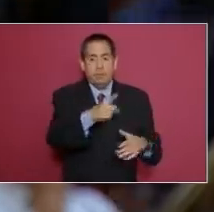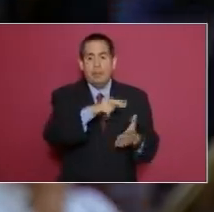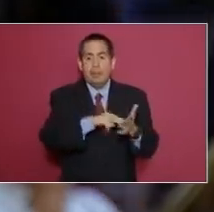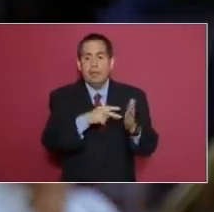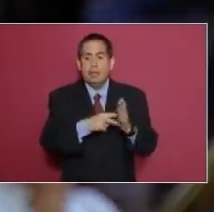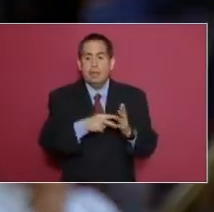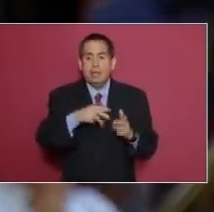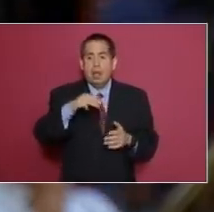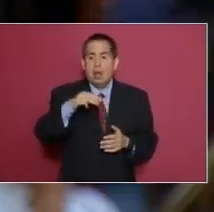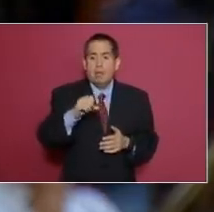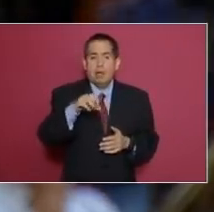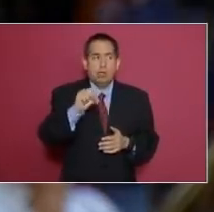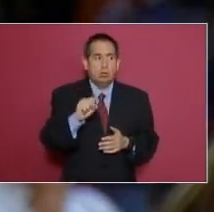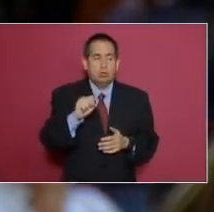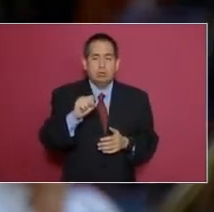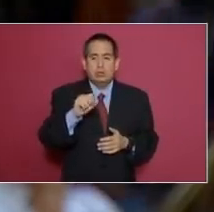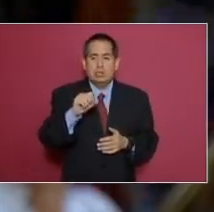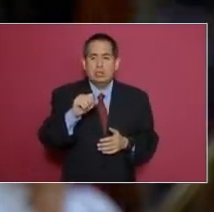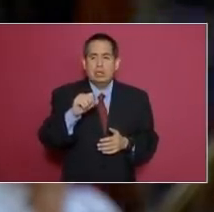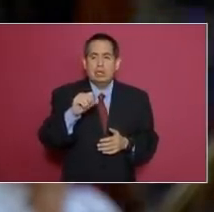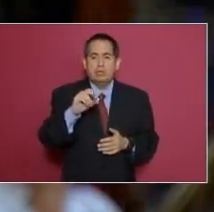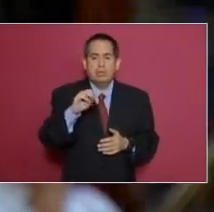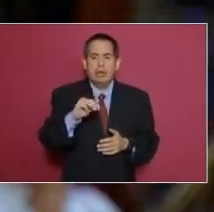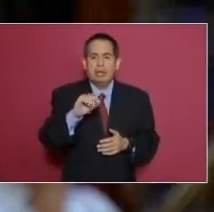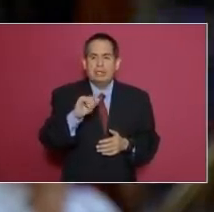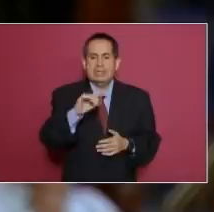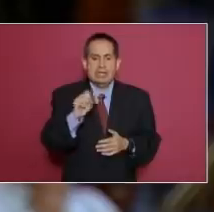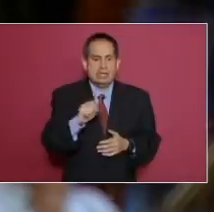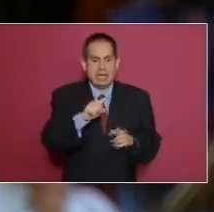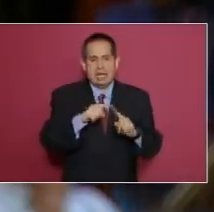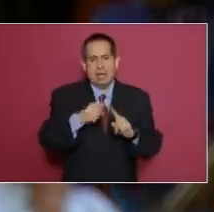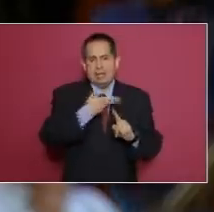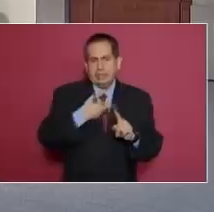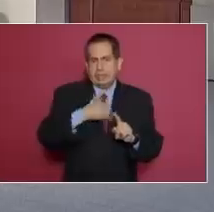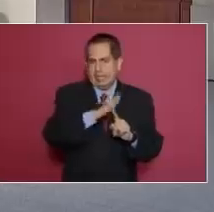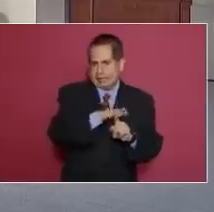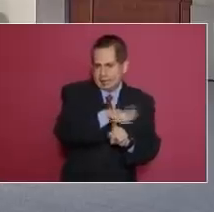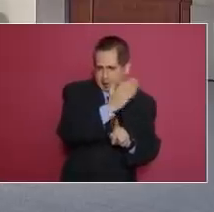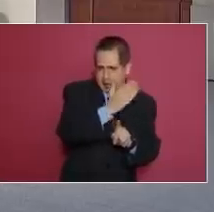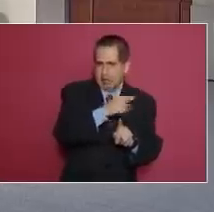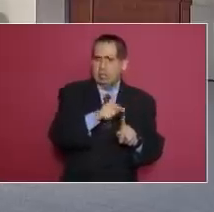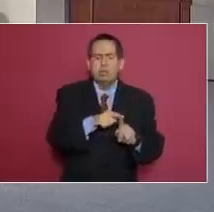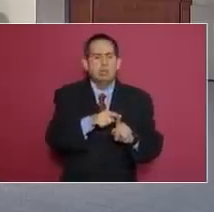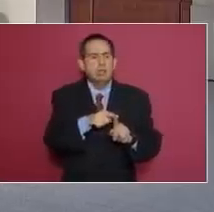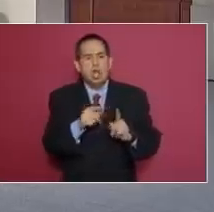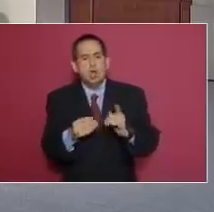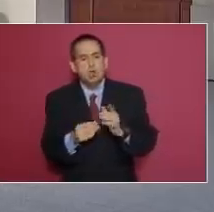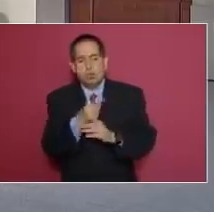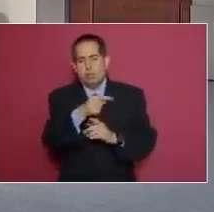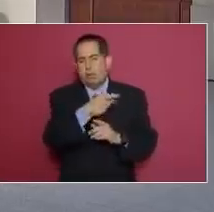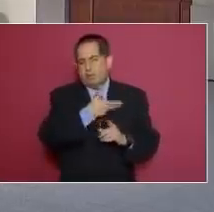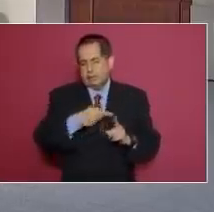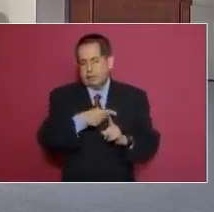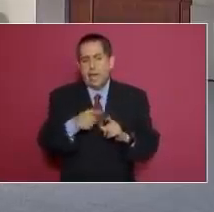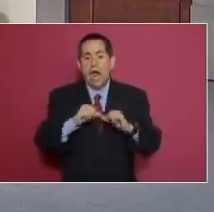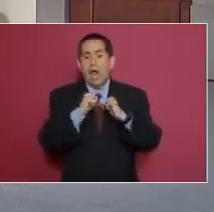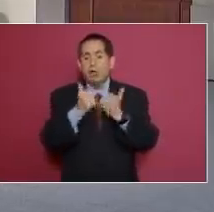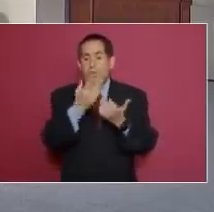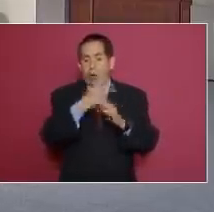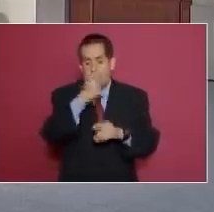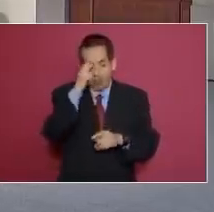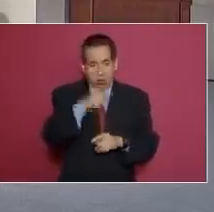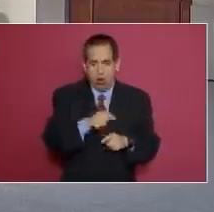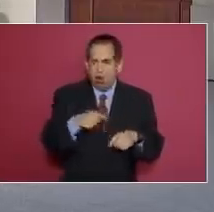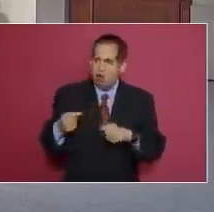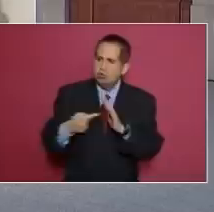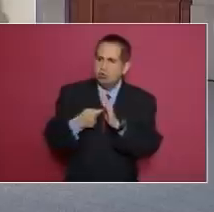ingeniero Marcos Martínez Gavica, presidente saliente de la Asociación de Bancos de México, presentó un